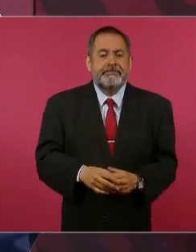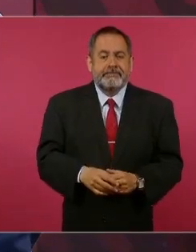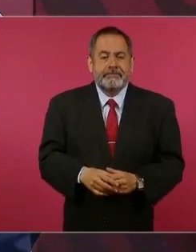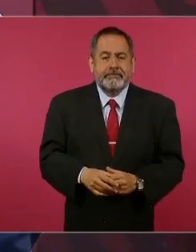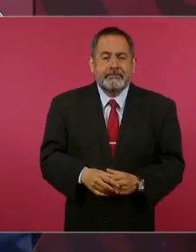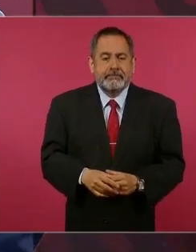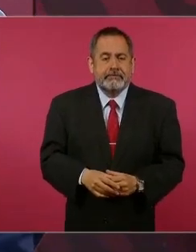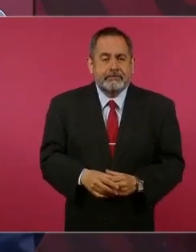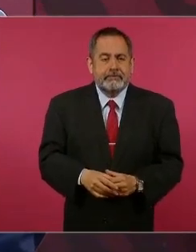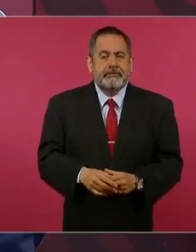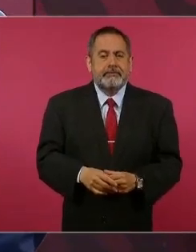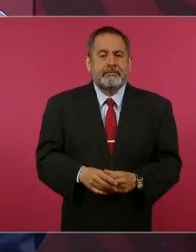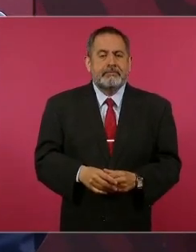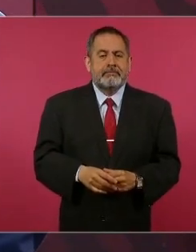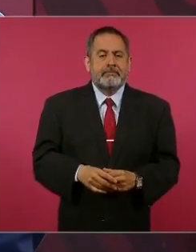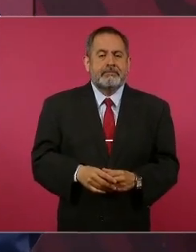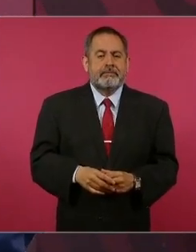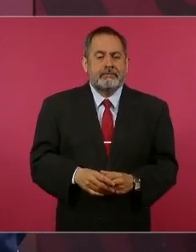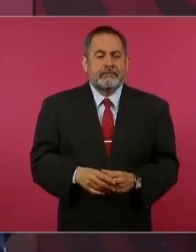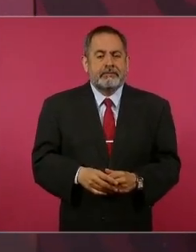lo que